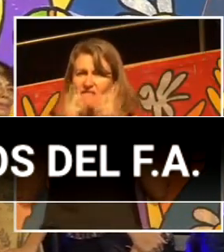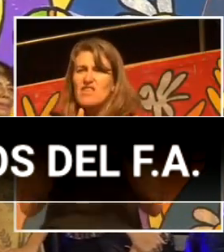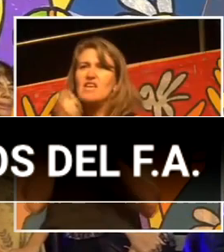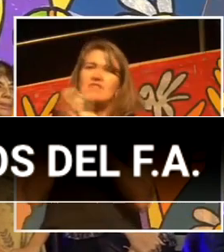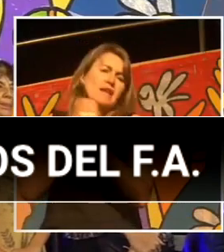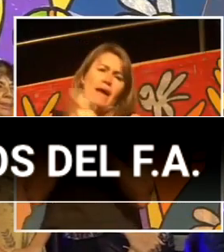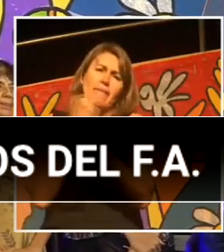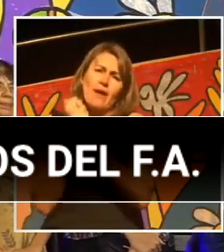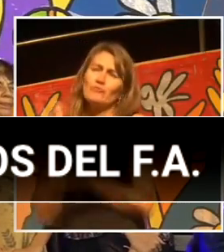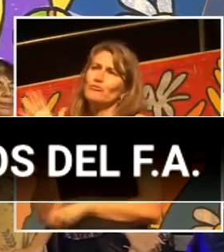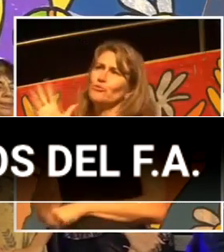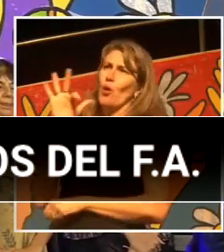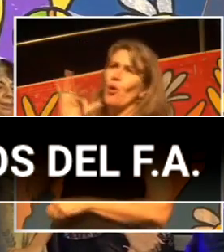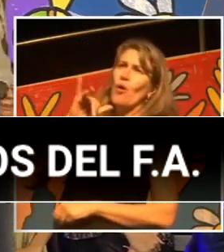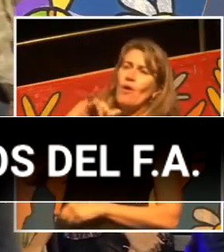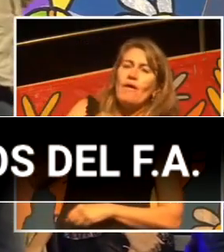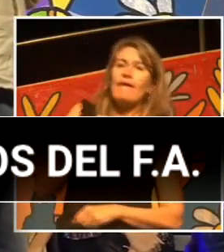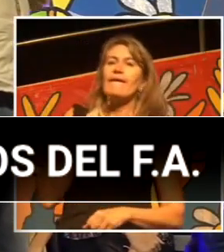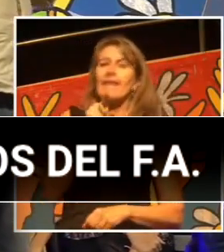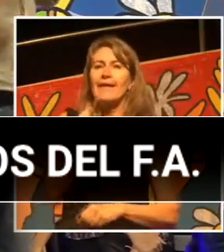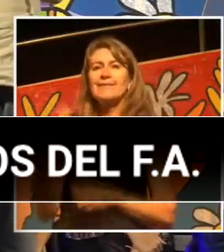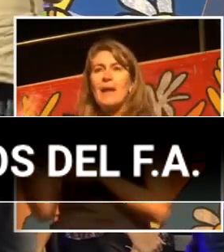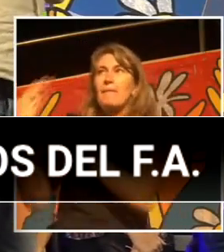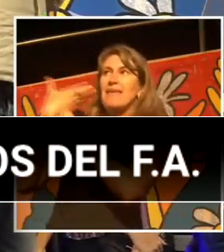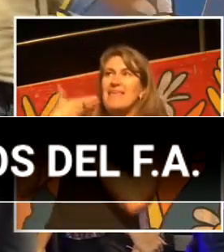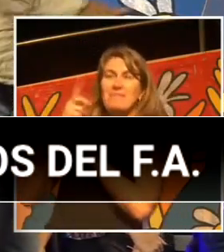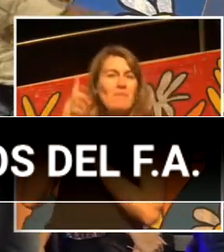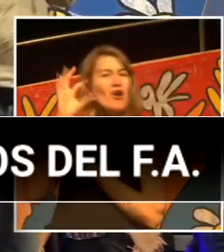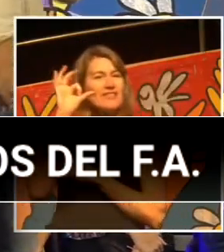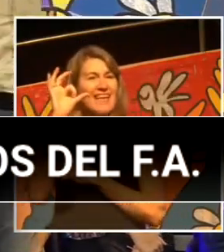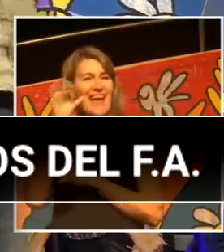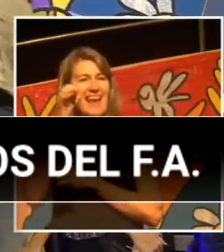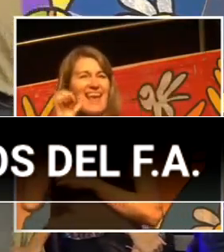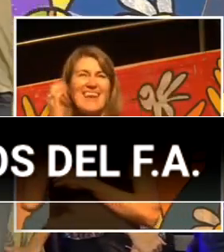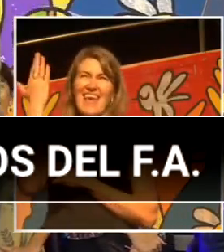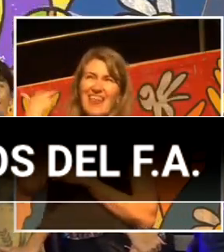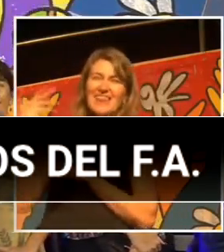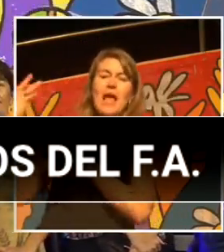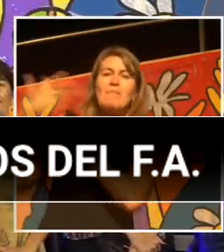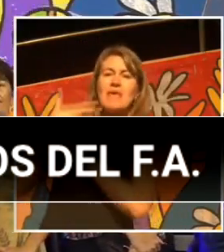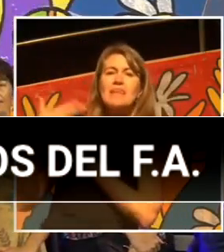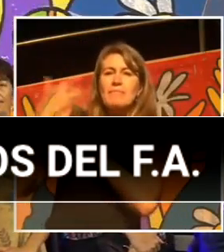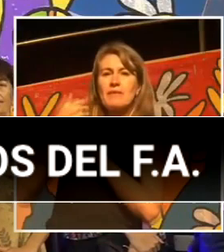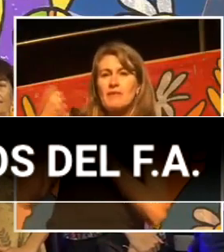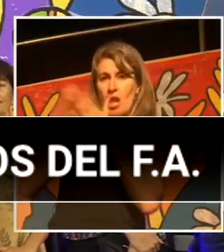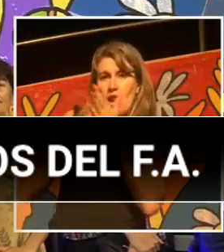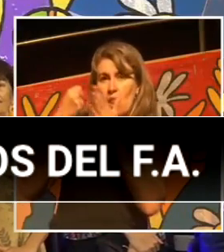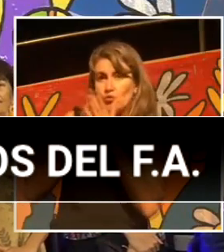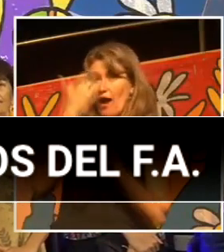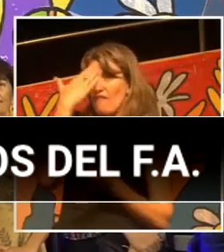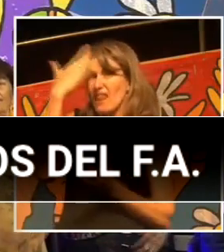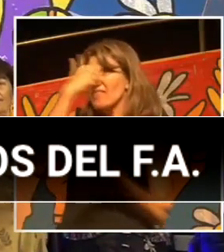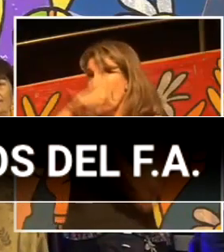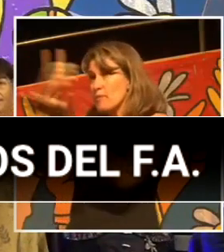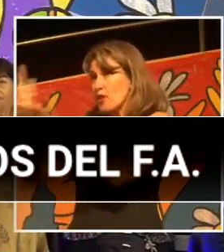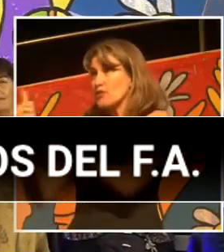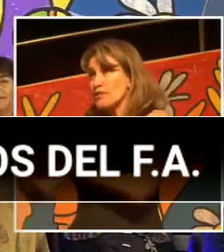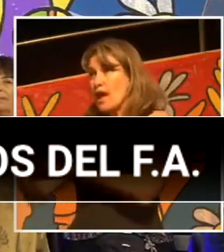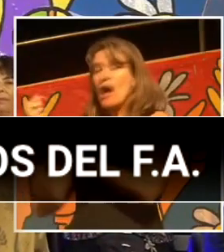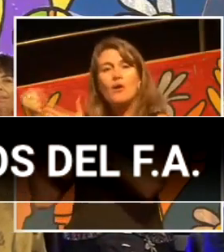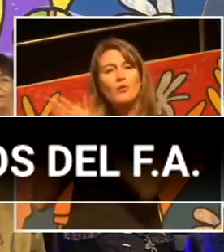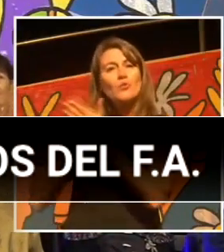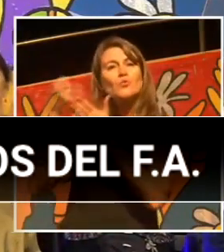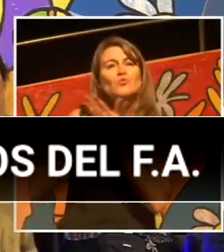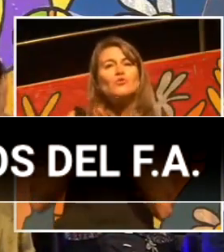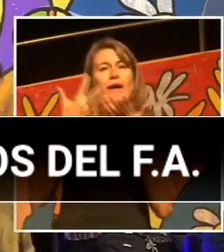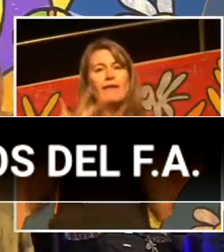cotidiano Y eso es lo que nos pedía serenny pugna y lucha acá hasta el frente amplio pugnando y luchando para